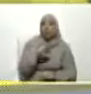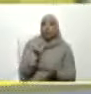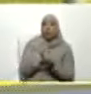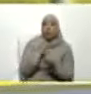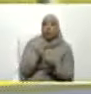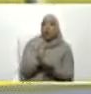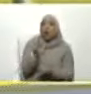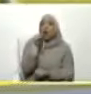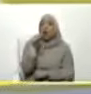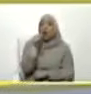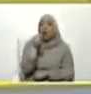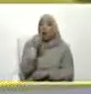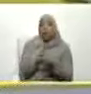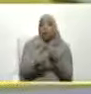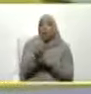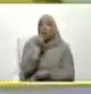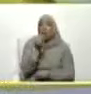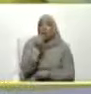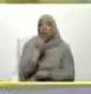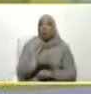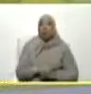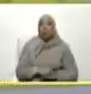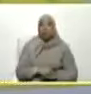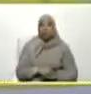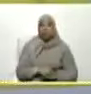sobresaturar de agua y alimento a Cumanacoa.